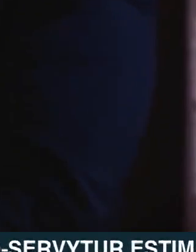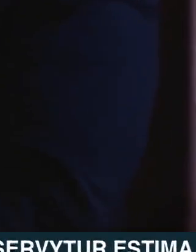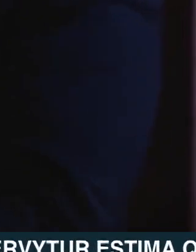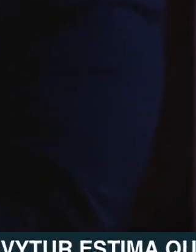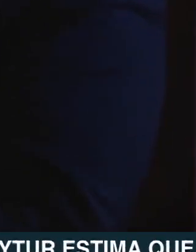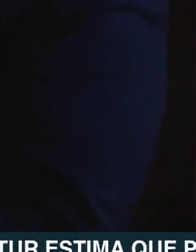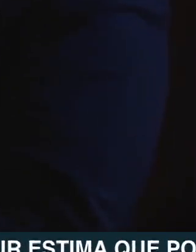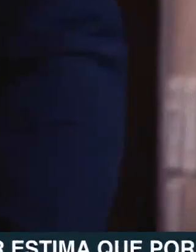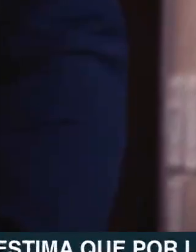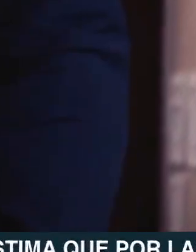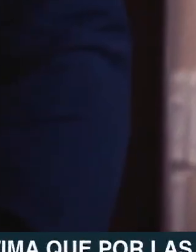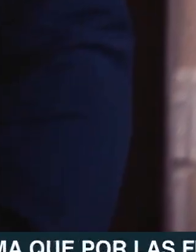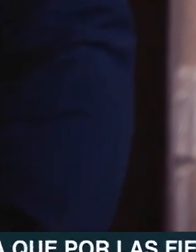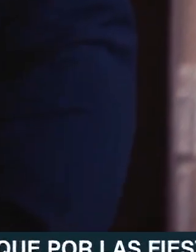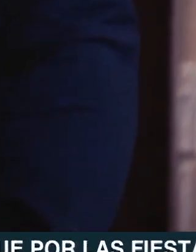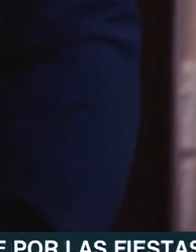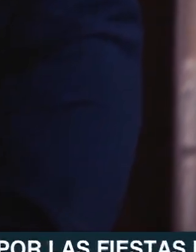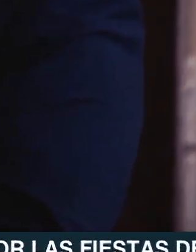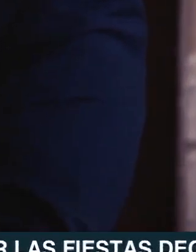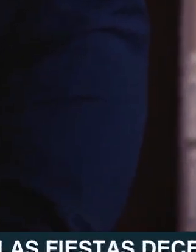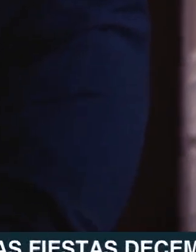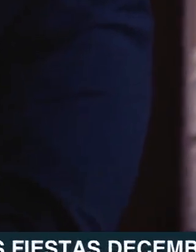aquella administración.